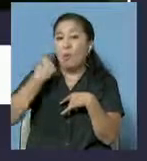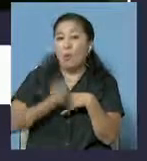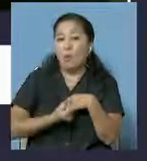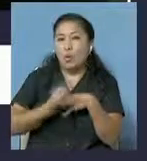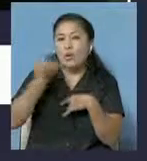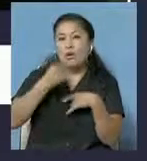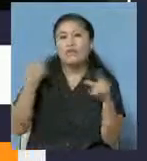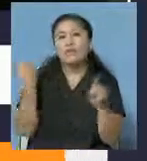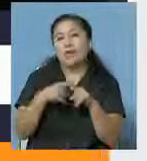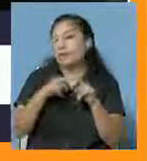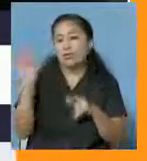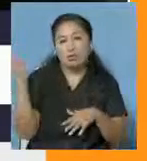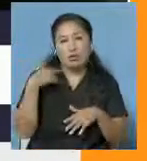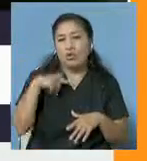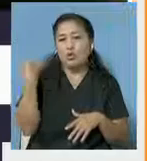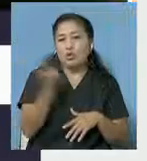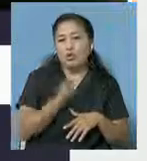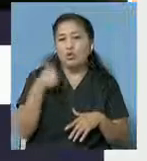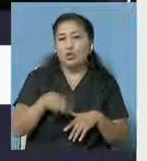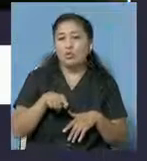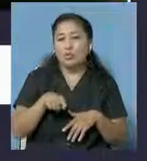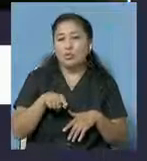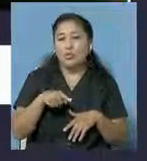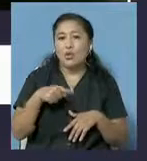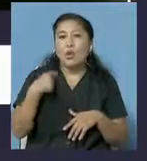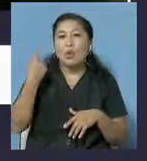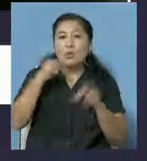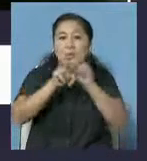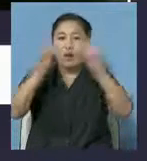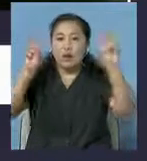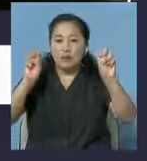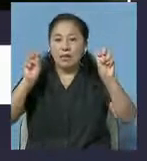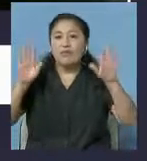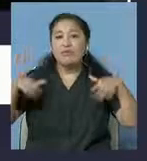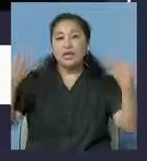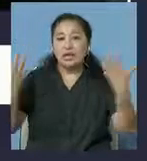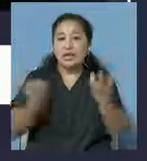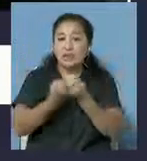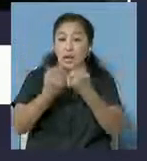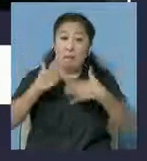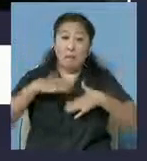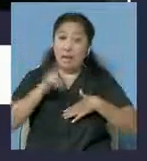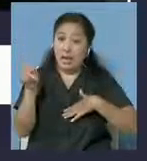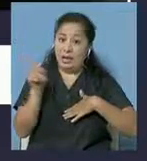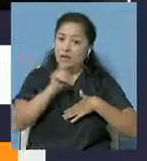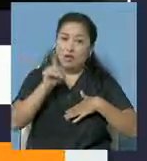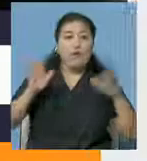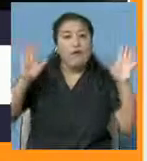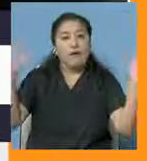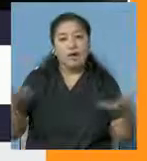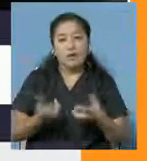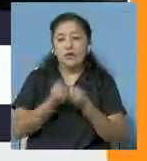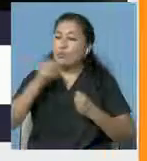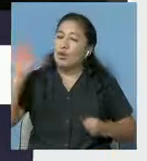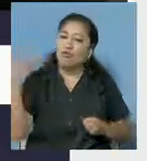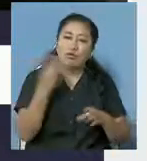y tenemos que festejar todo. Nosotros vinimos sobre este lema. No es un feliz aniversario para mí personal, es feliz aniversario